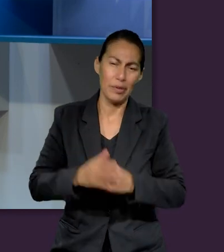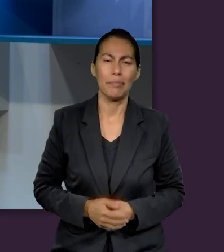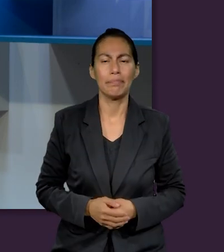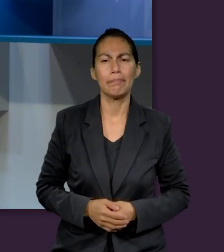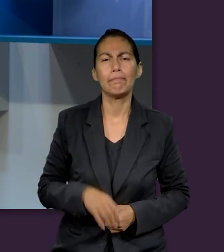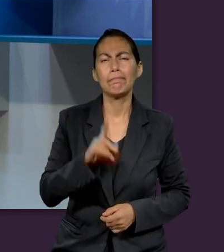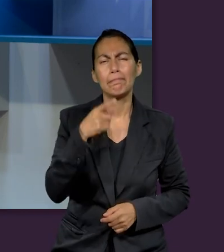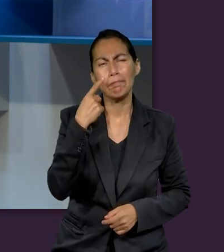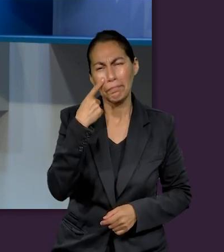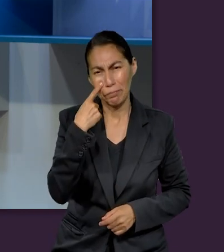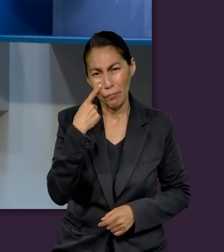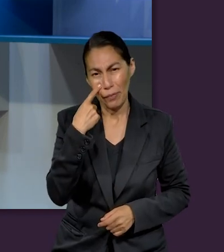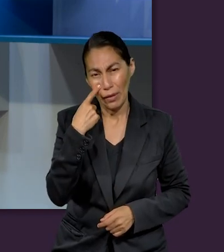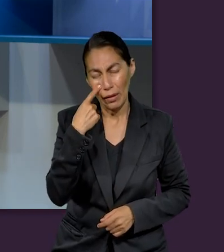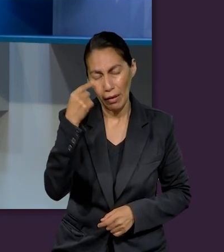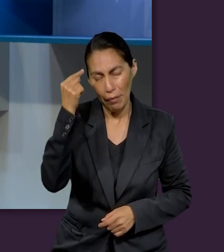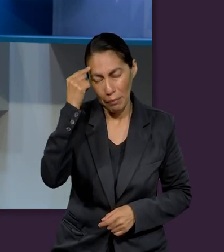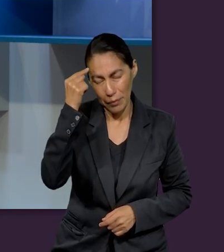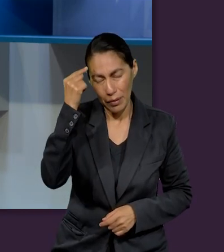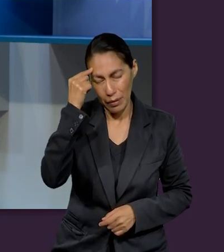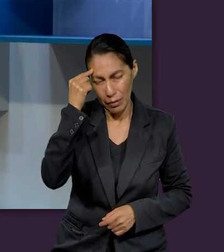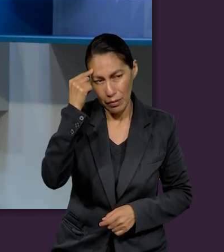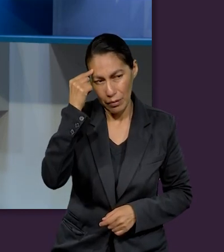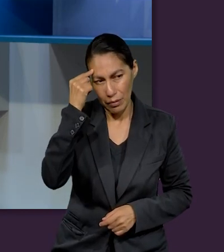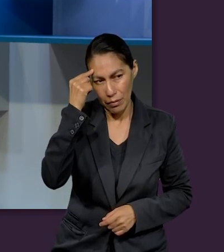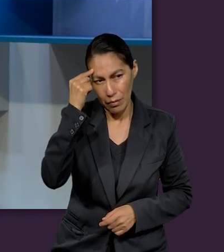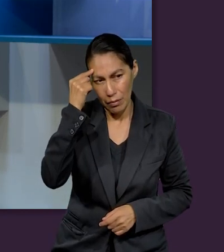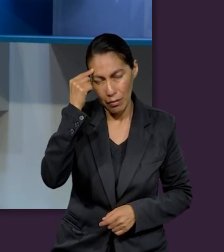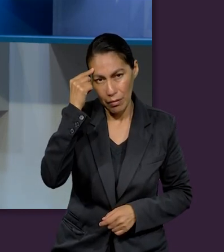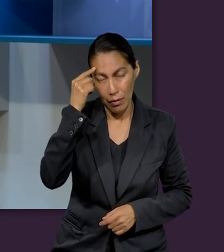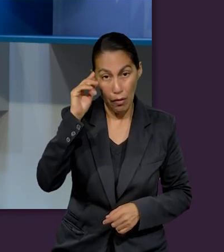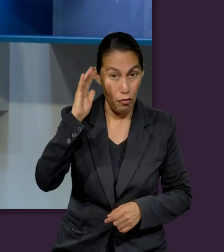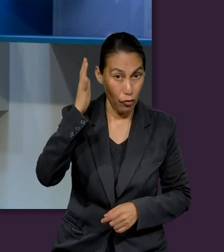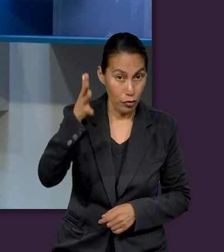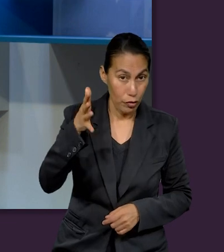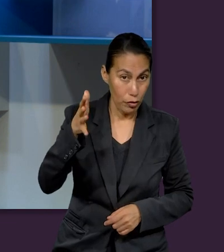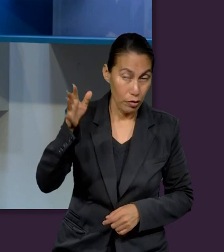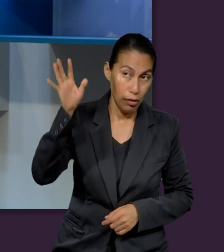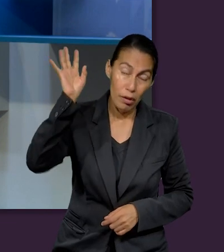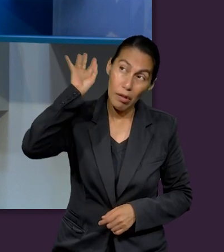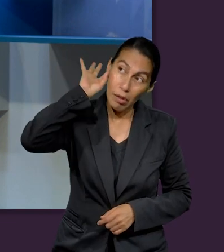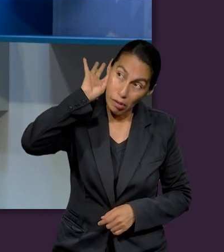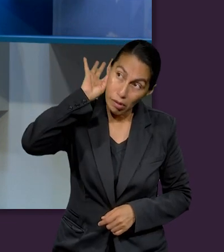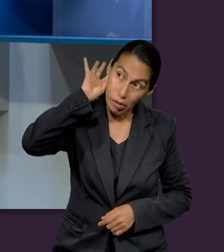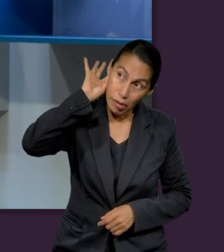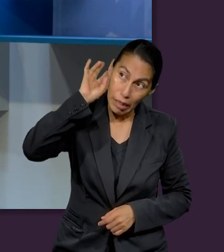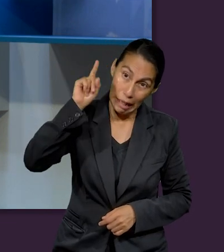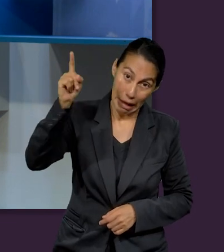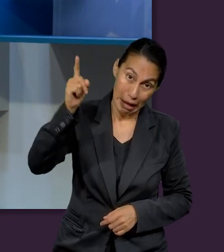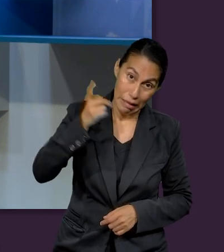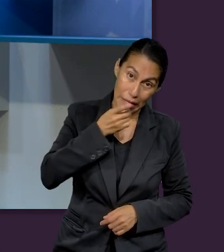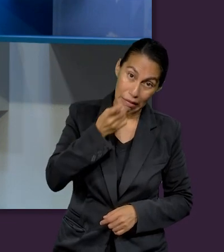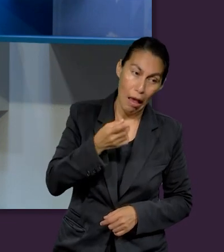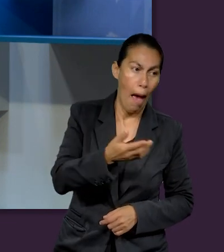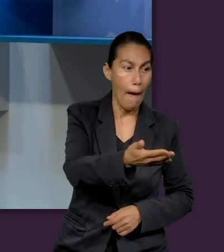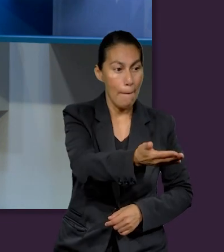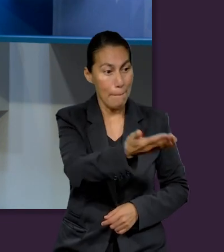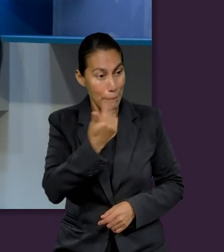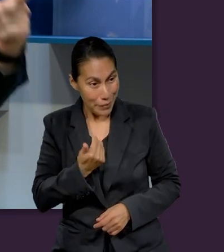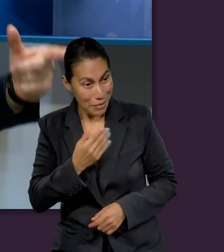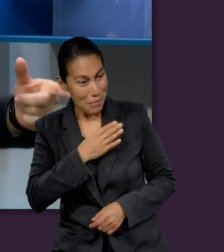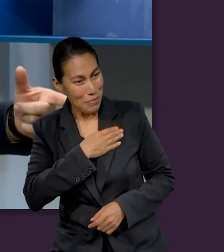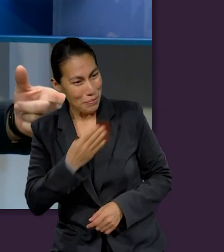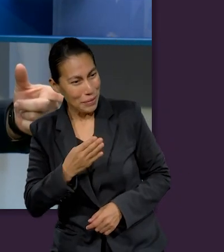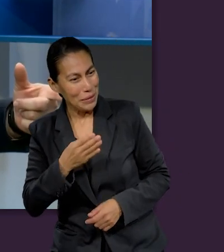Jesús cuando oigamos de sus labios ven buen siervo fiel